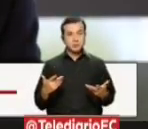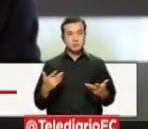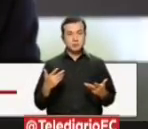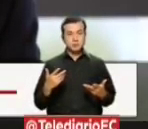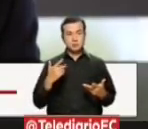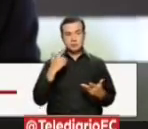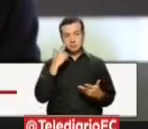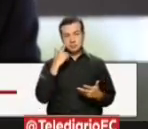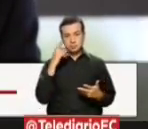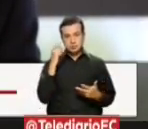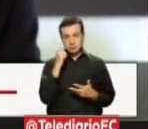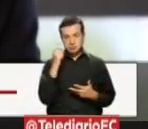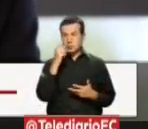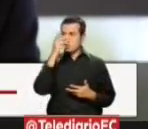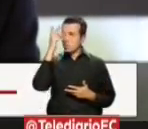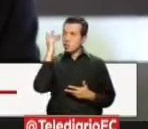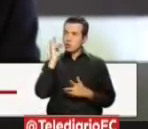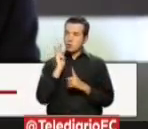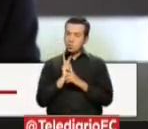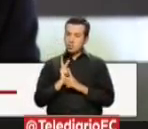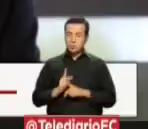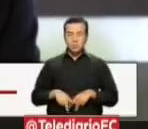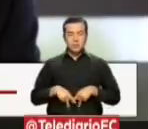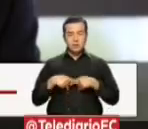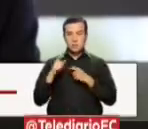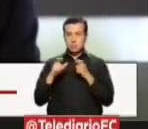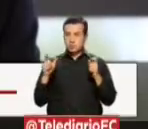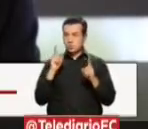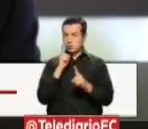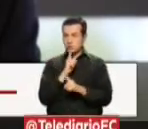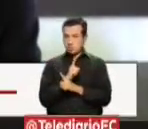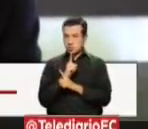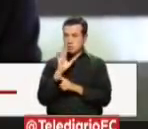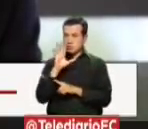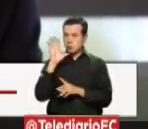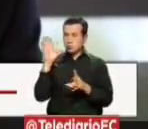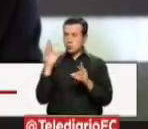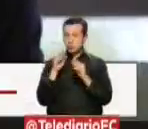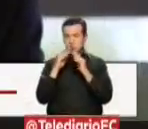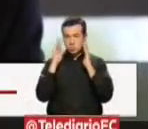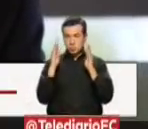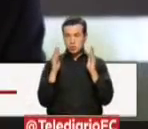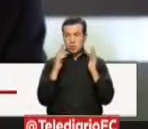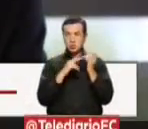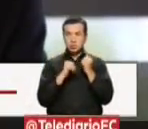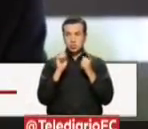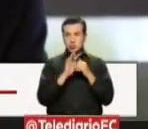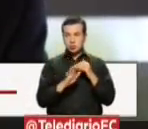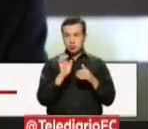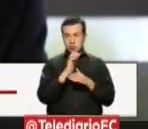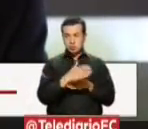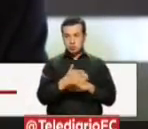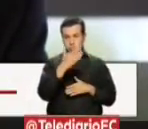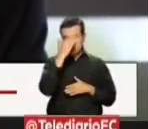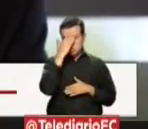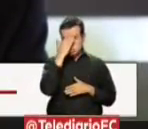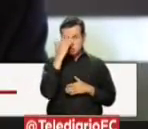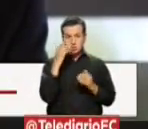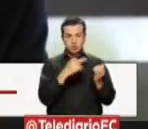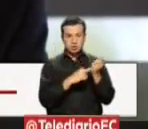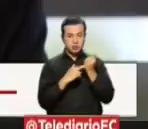holístico que recogía todos los aspectos de la vida de las personas con discapacidad. Los recursos en el Ecuador, ustedes entenderán, no son